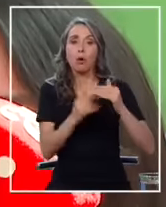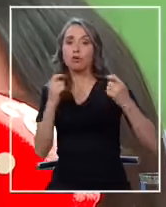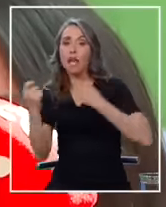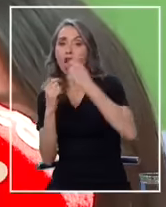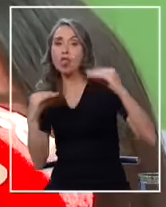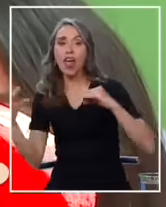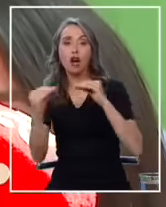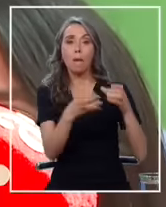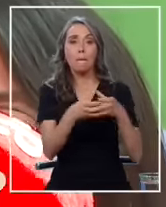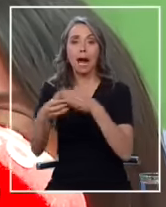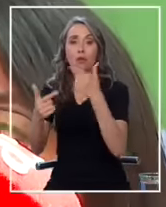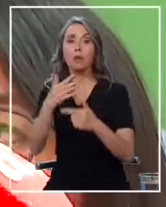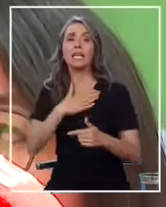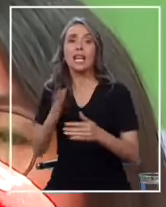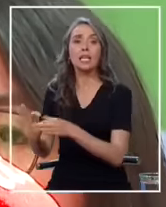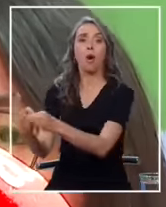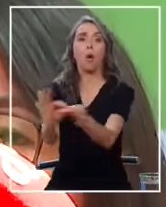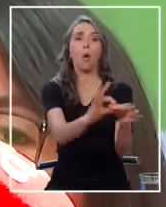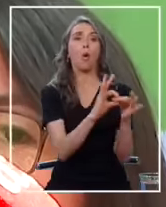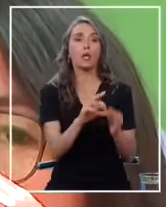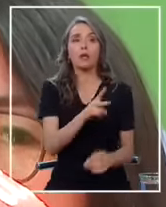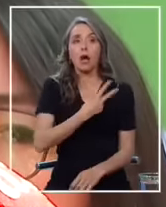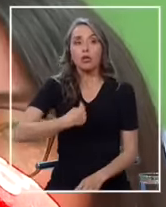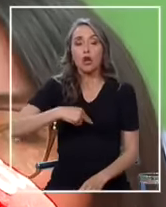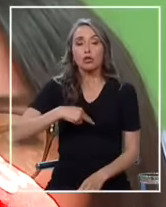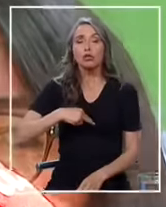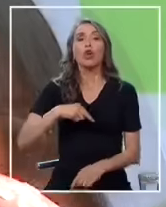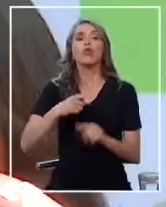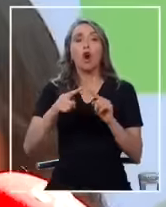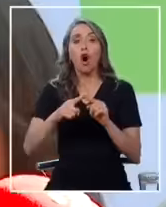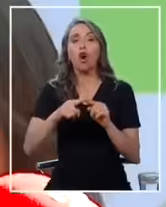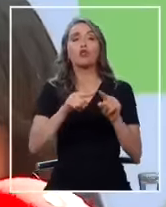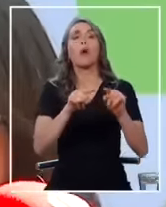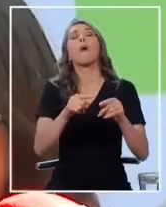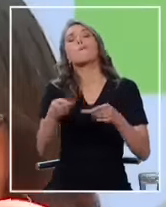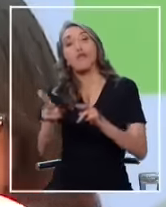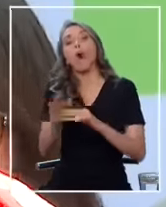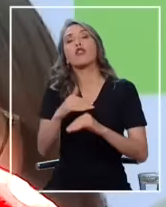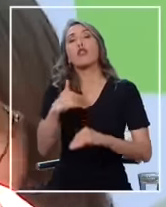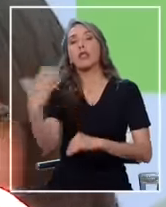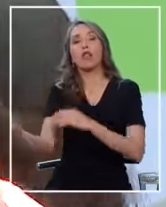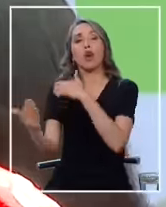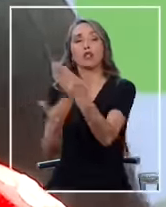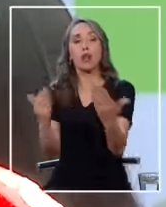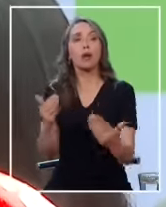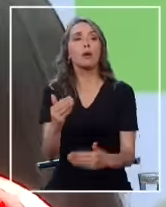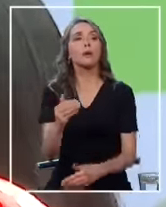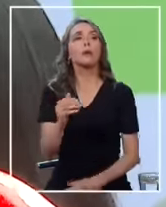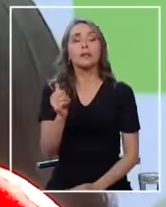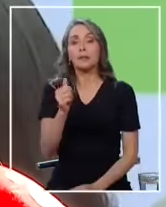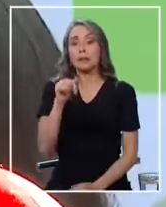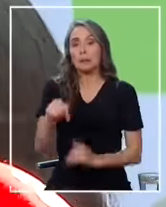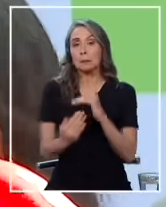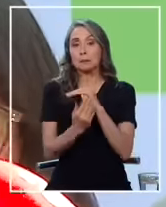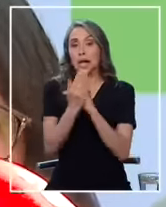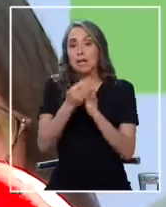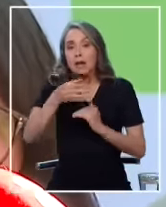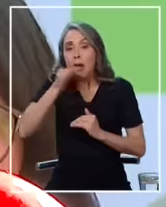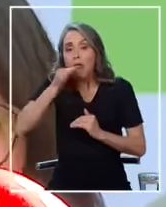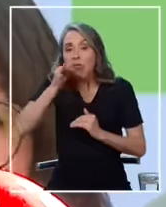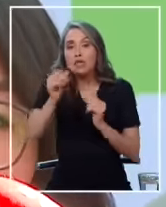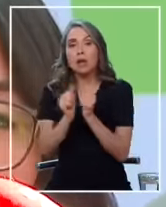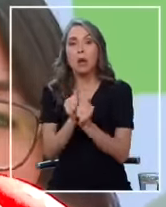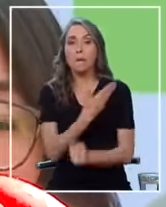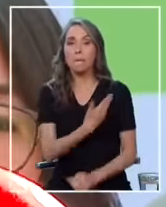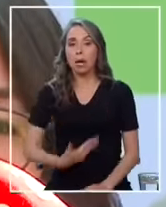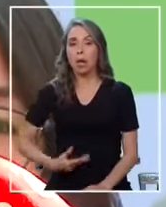ha buscado es que generemos unidad, y en eso ha implicado que nosotros hemos tenido que ceder en varias posiciones. La mañana estuvimos desayunando con el presidente de la ADC, Alberto Undurraga, y